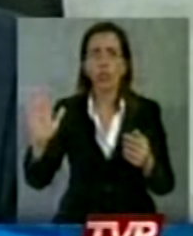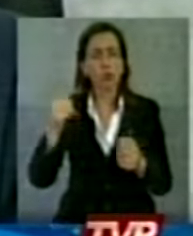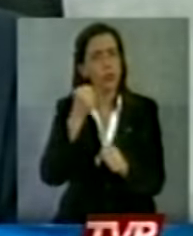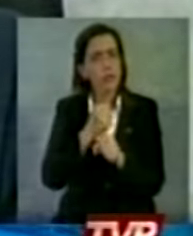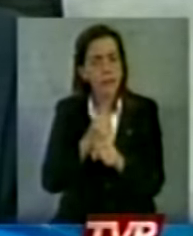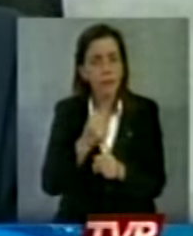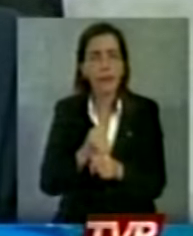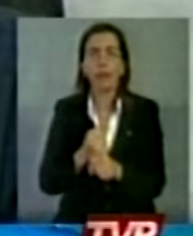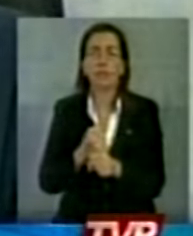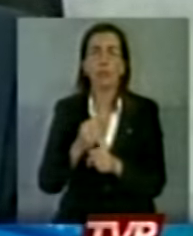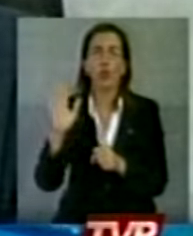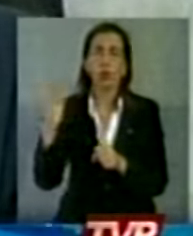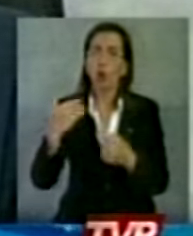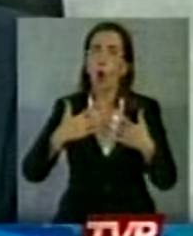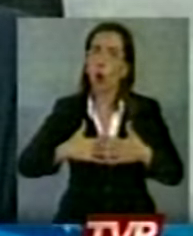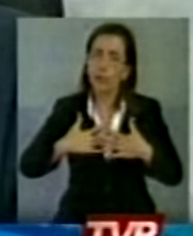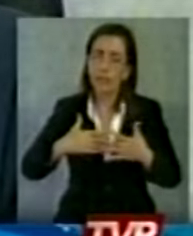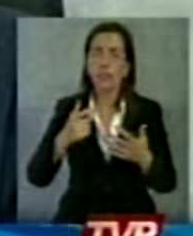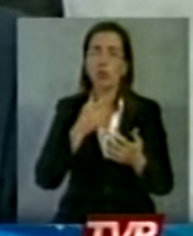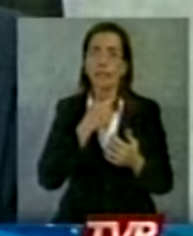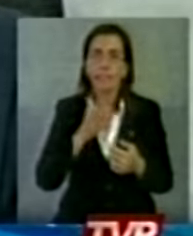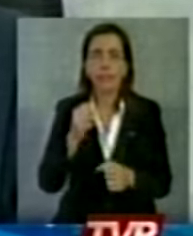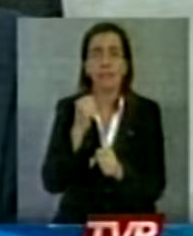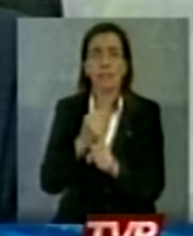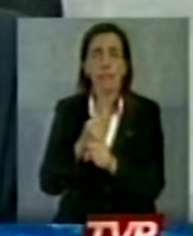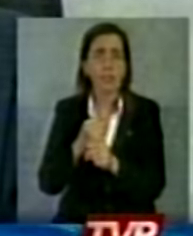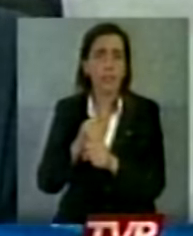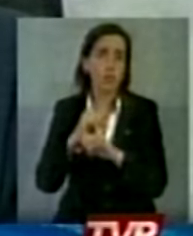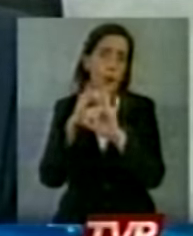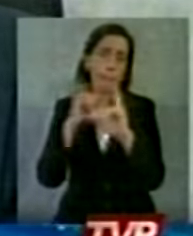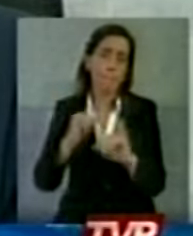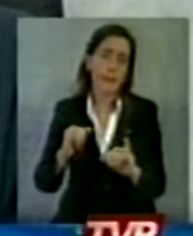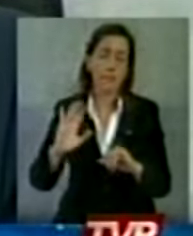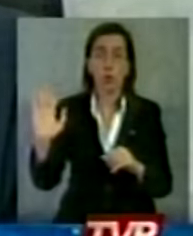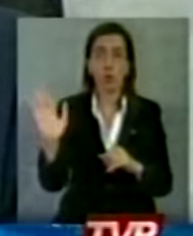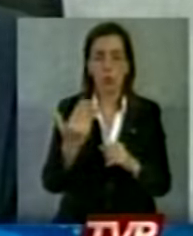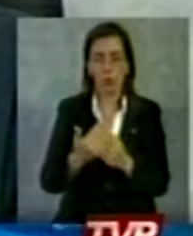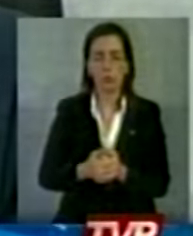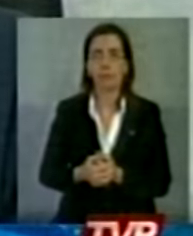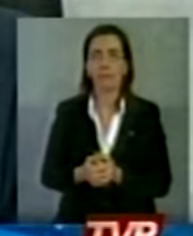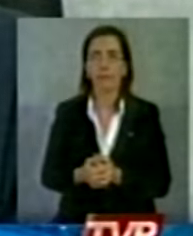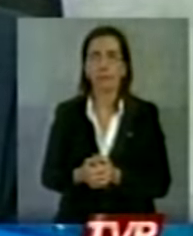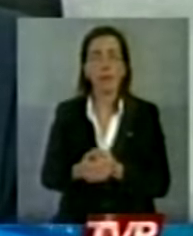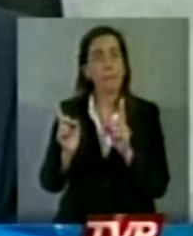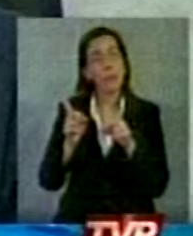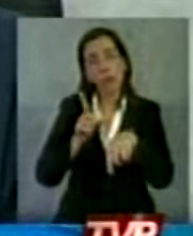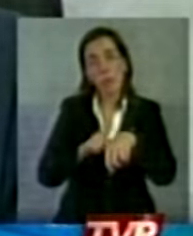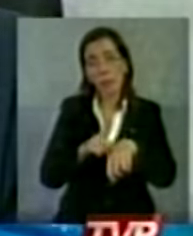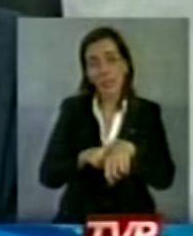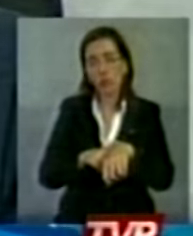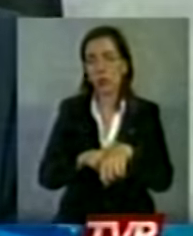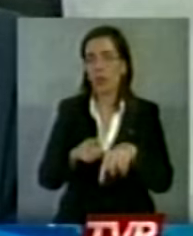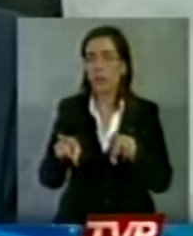trabajo y por su ánimo pacífico y fraterno. Es la misma patria que diseñaron